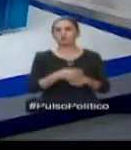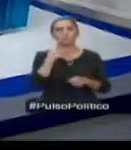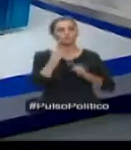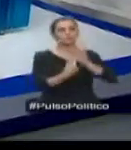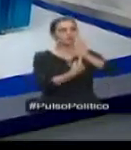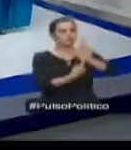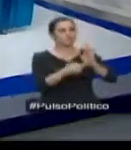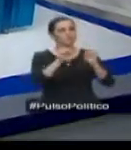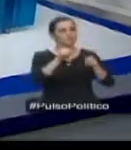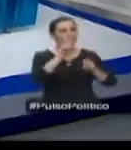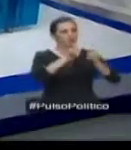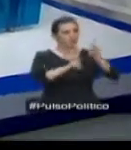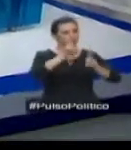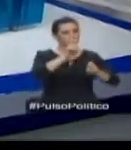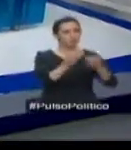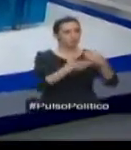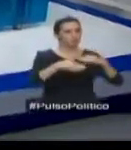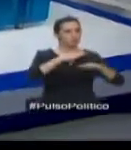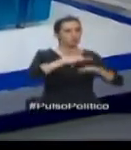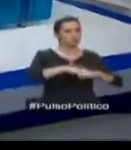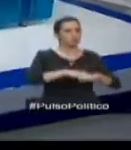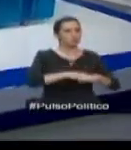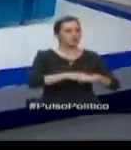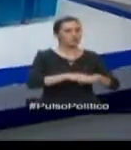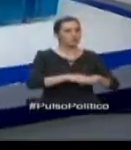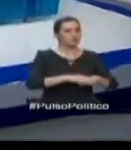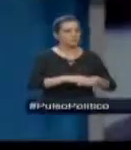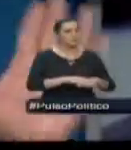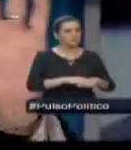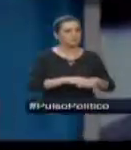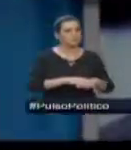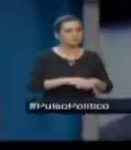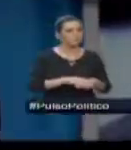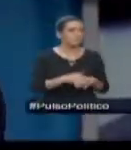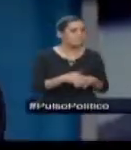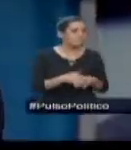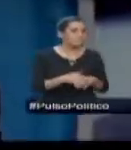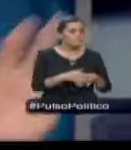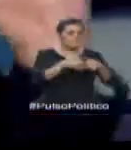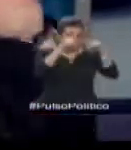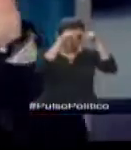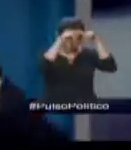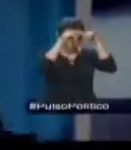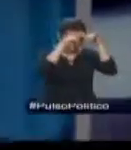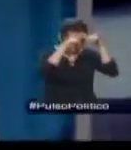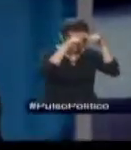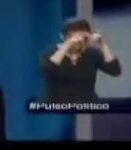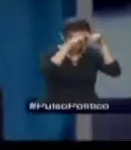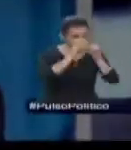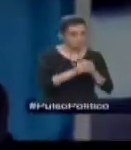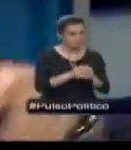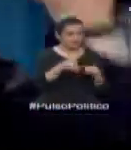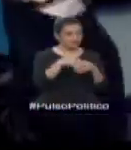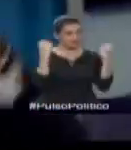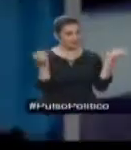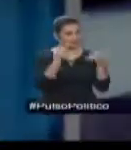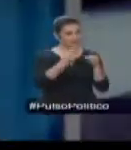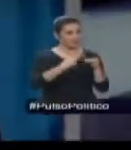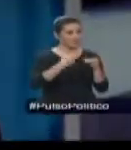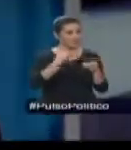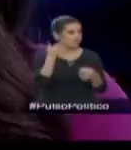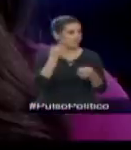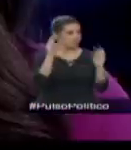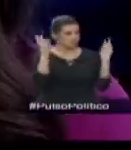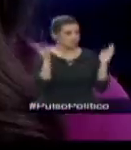podrían consultar nuevamente él sobre el asunto de la correa de todos los proyectos si quisieran ese es un tema que podría ser de interés ciudadano